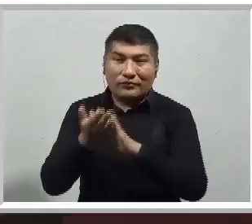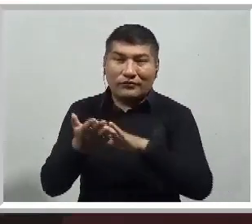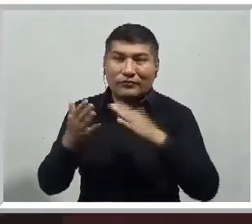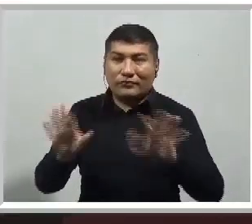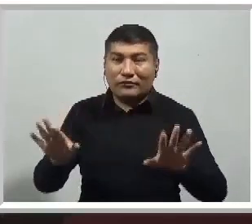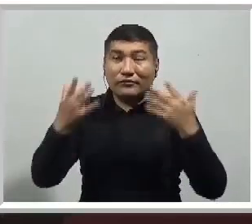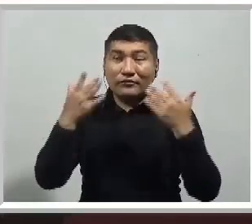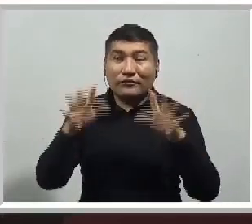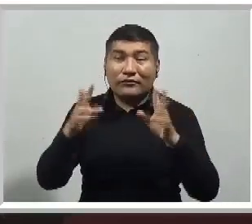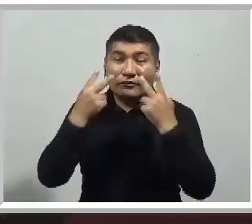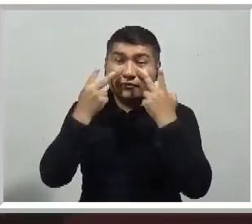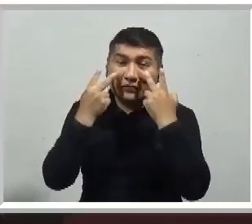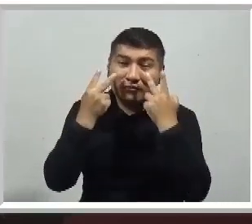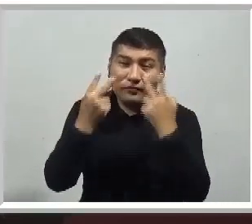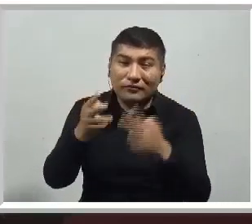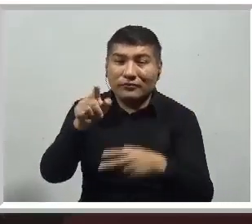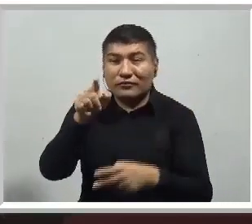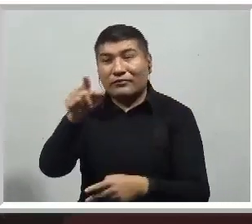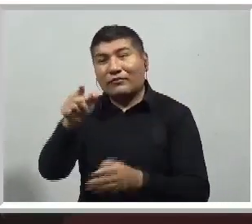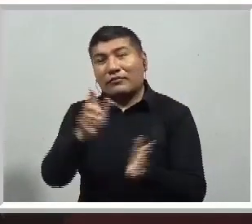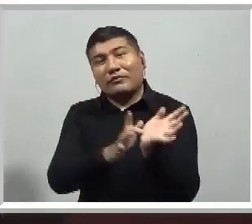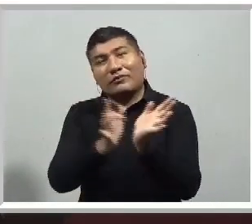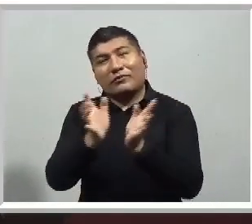visto la salvación.